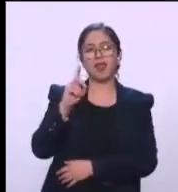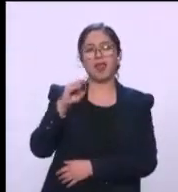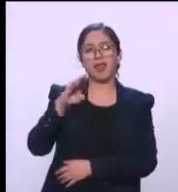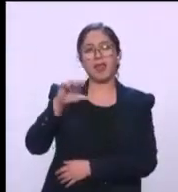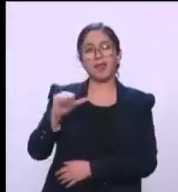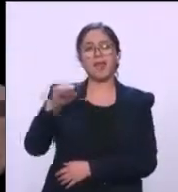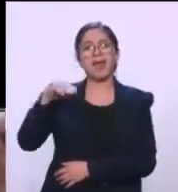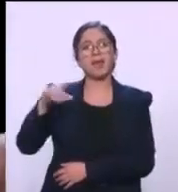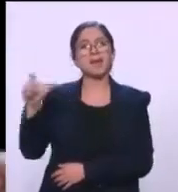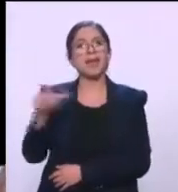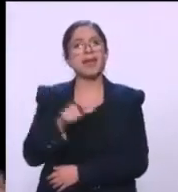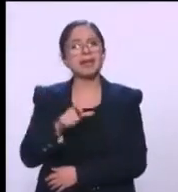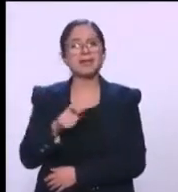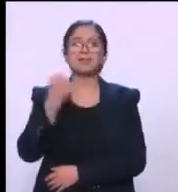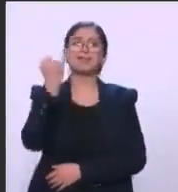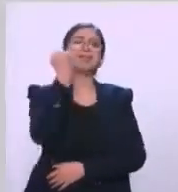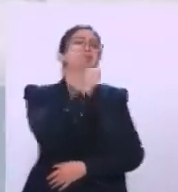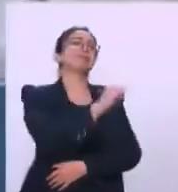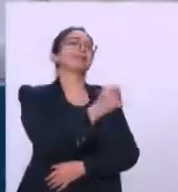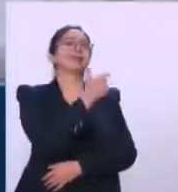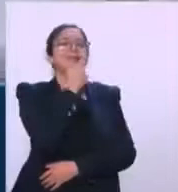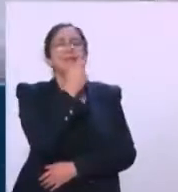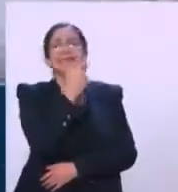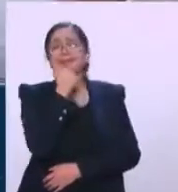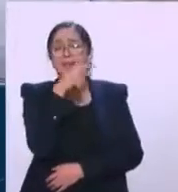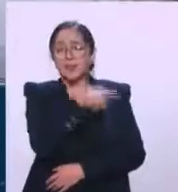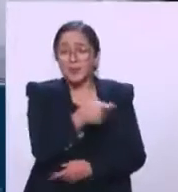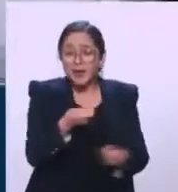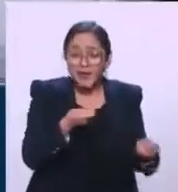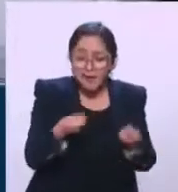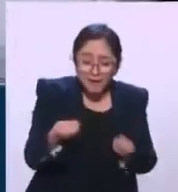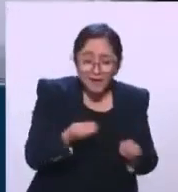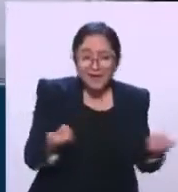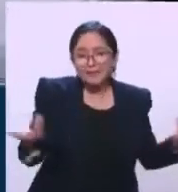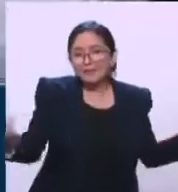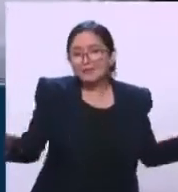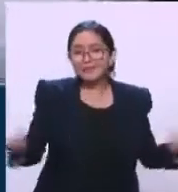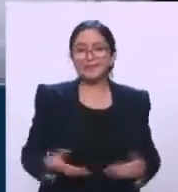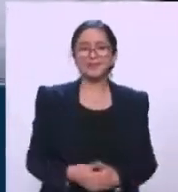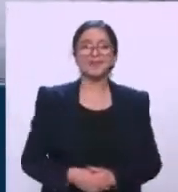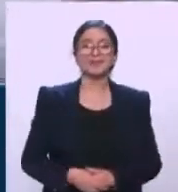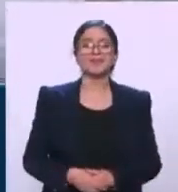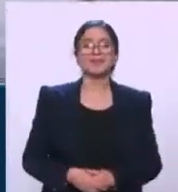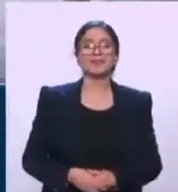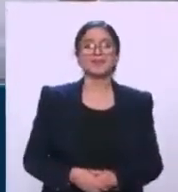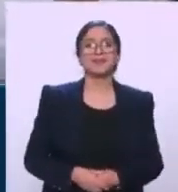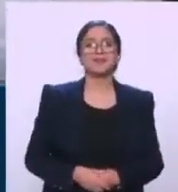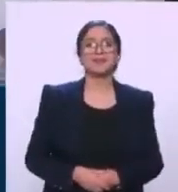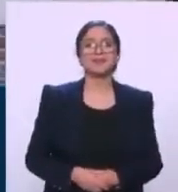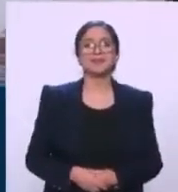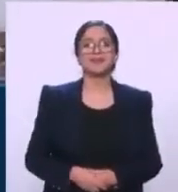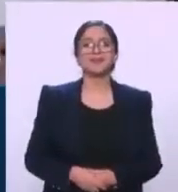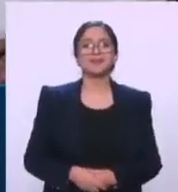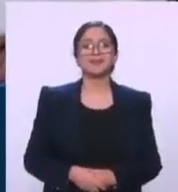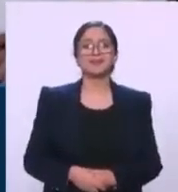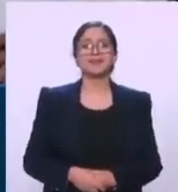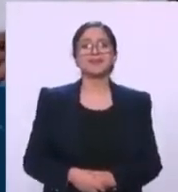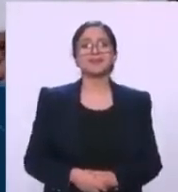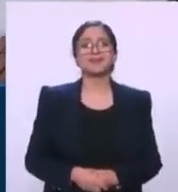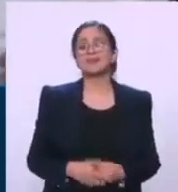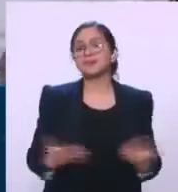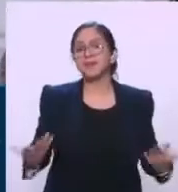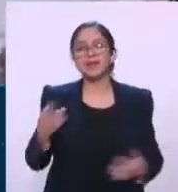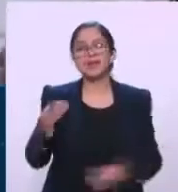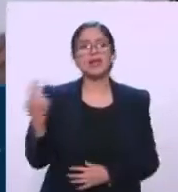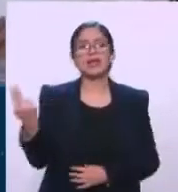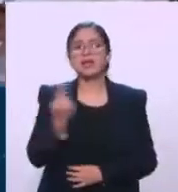No tenemos nuestro único compromiso es con la verdad. No, perdón, te lo dice un filósofo. No, tiene